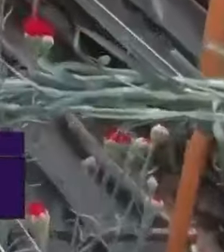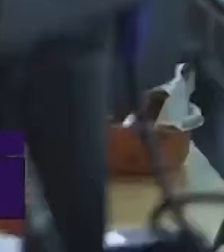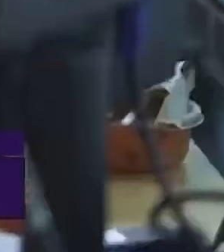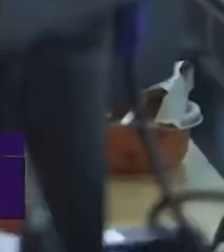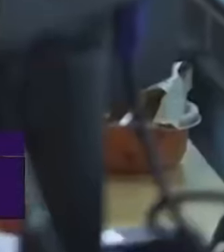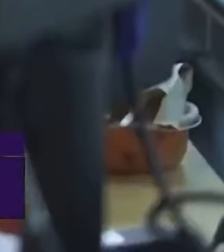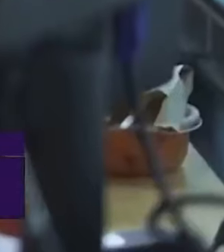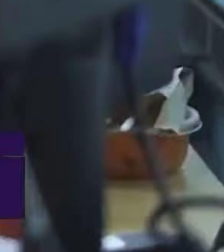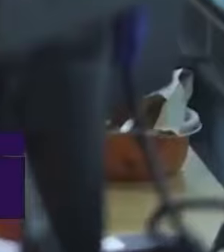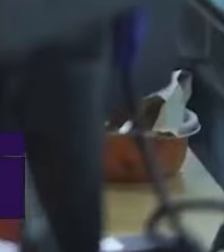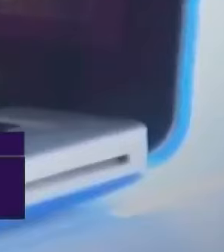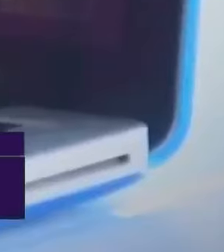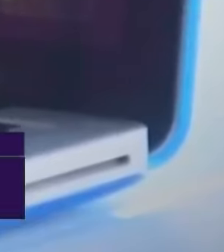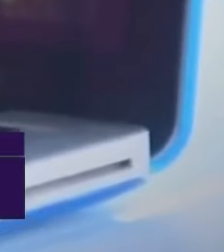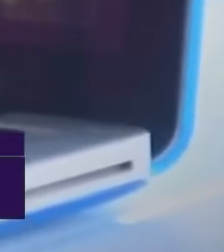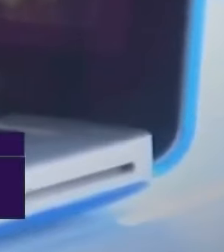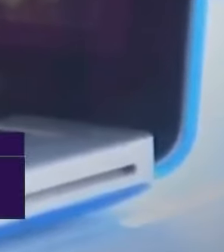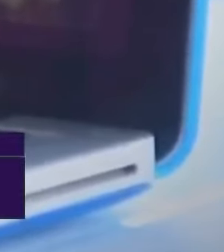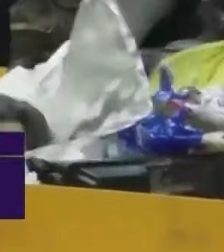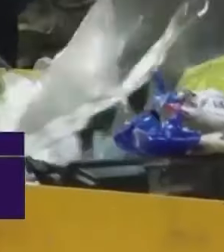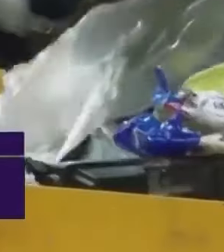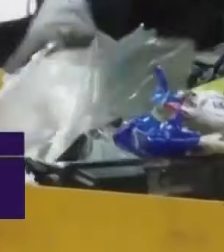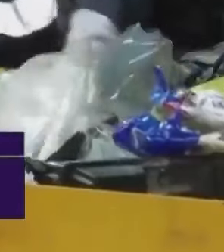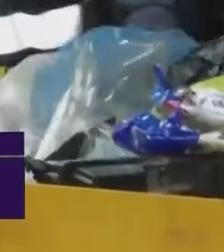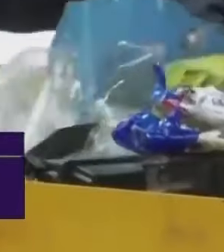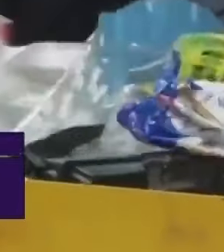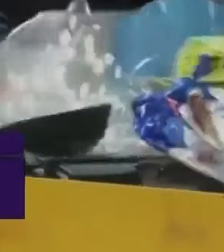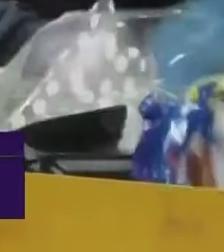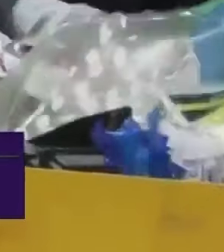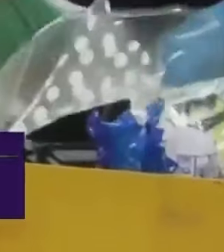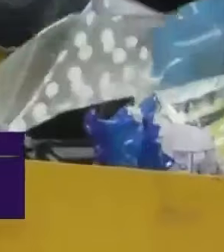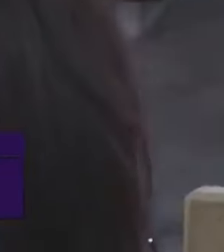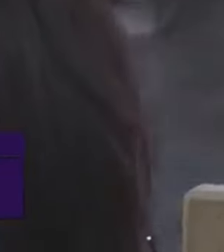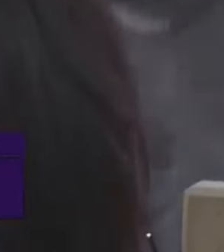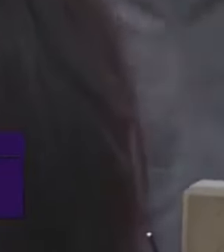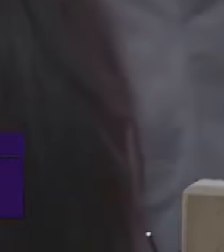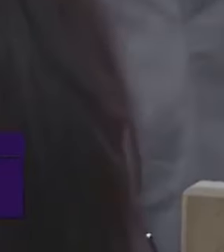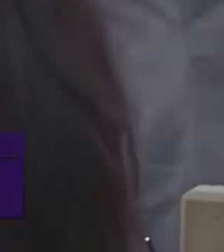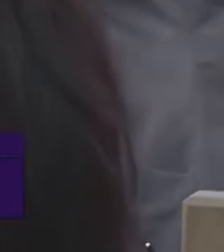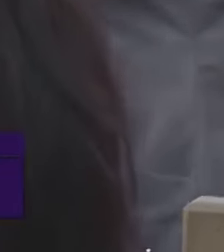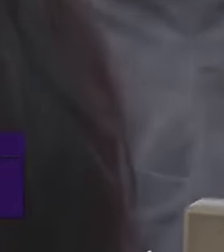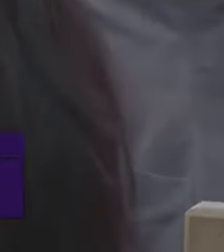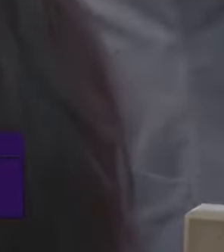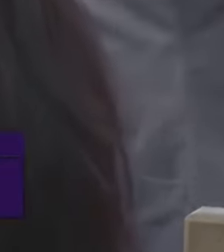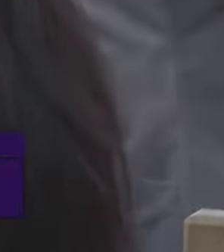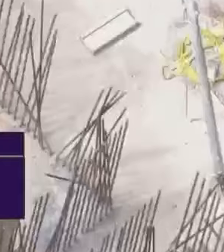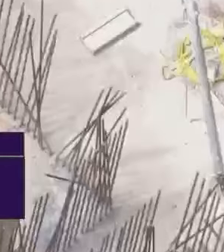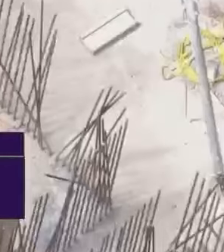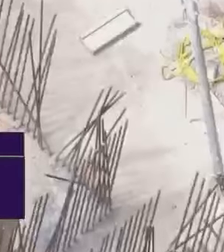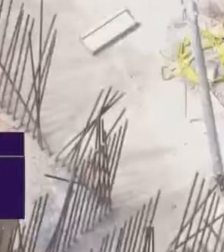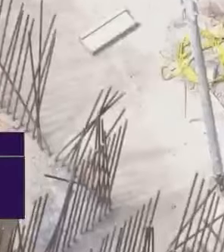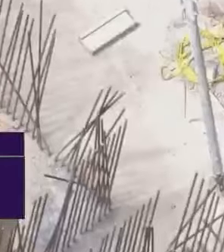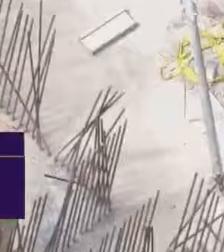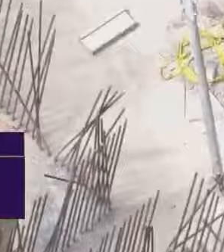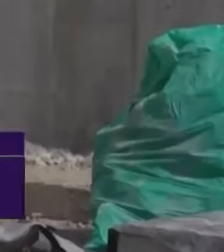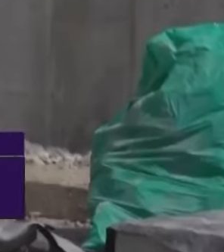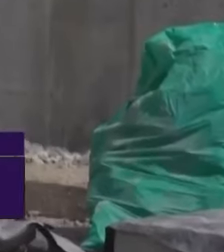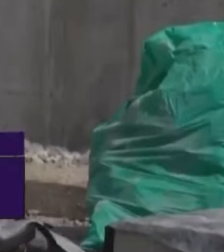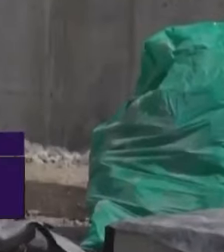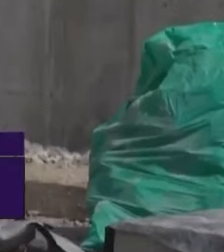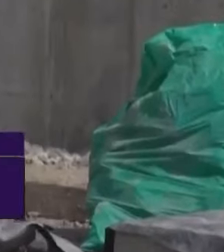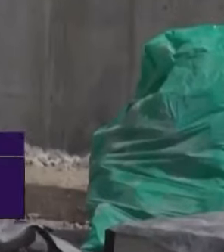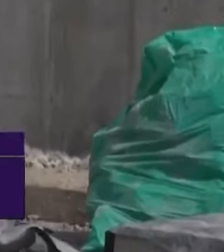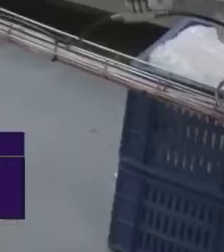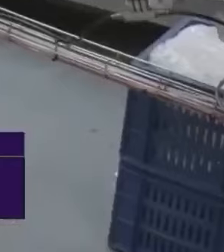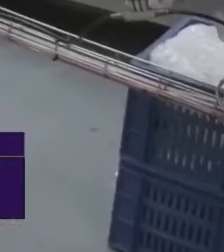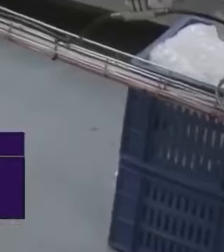aumentaron su inversión en sostenibilidad durante 2023. ¿Qué estrategias deberán tomar las organizaciones durante la